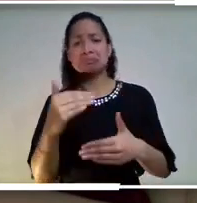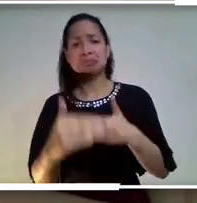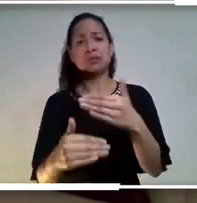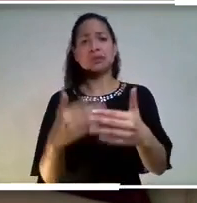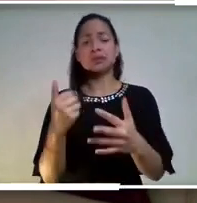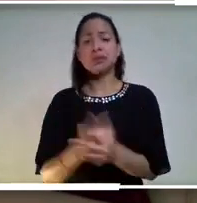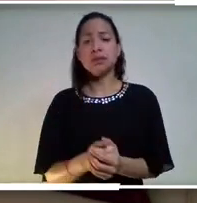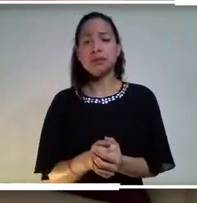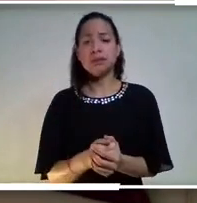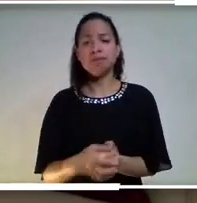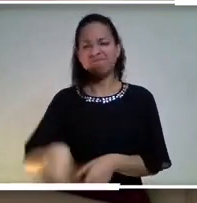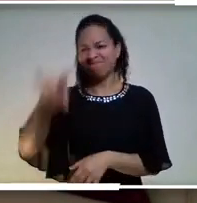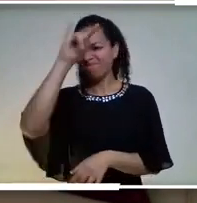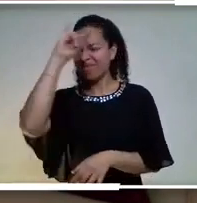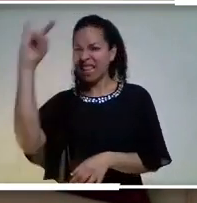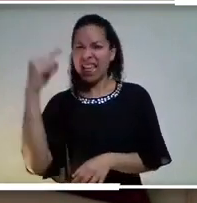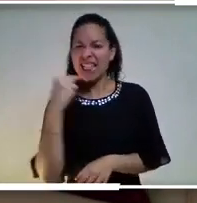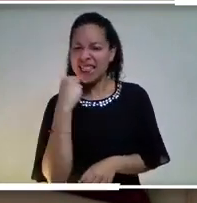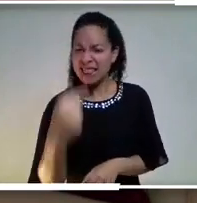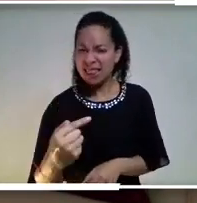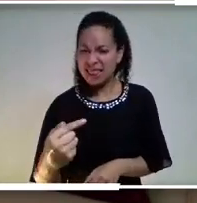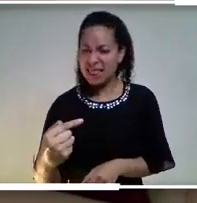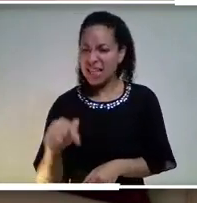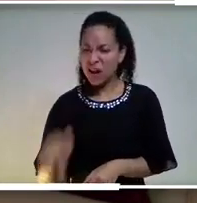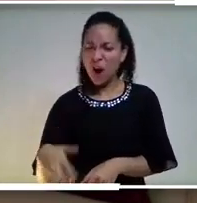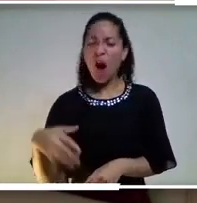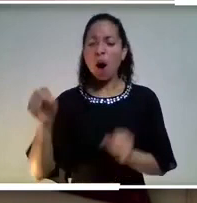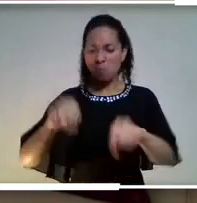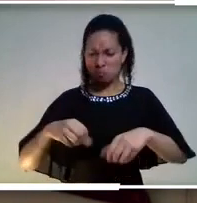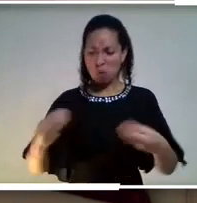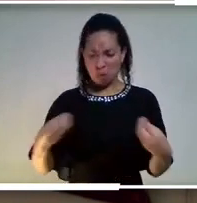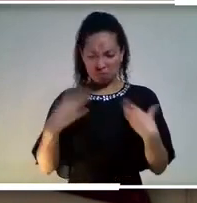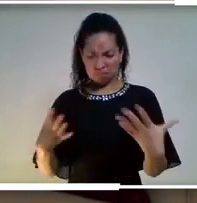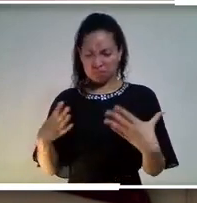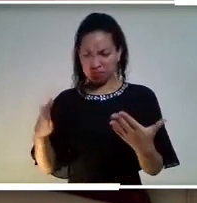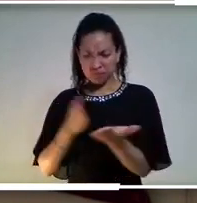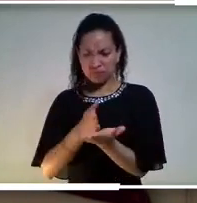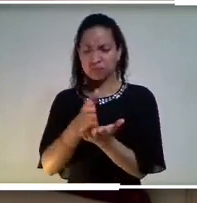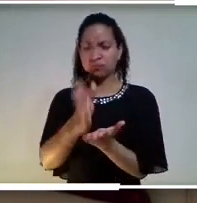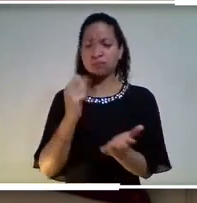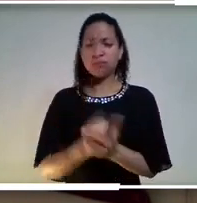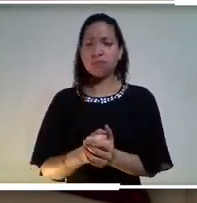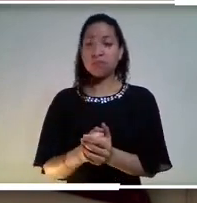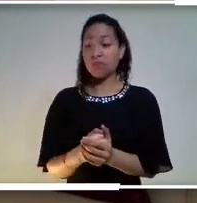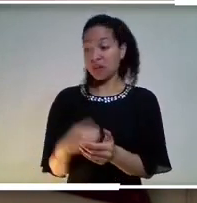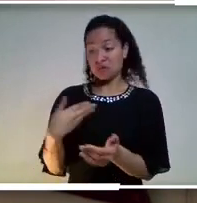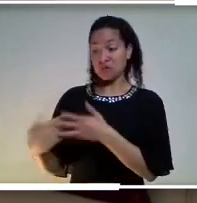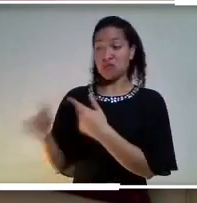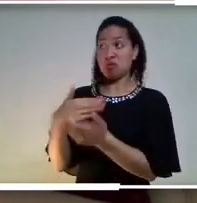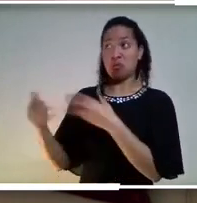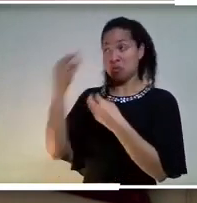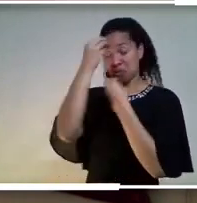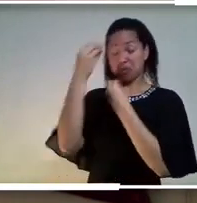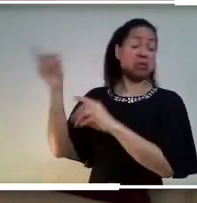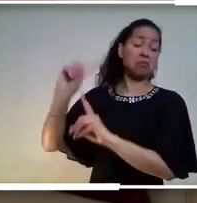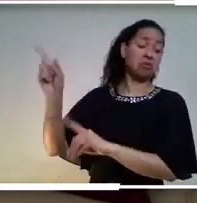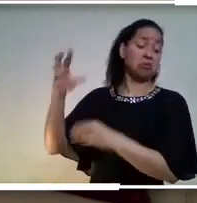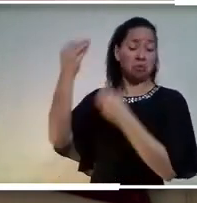eterna al desobedecer que la vida eterna sólo bien obedeciendo a dios no desobedeciendo le